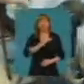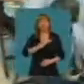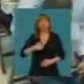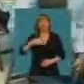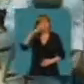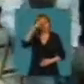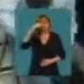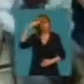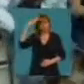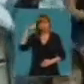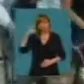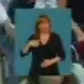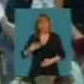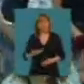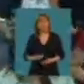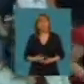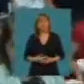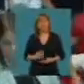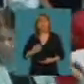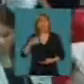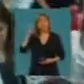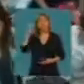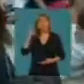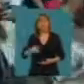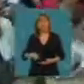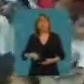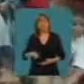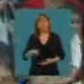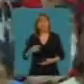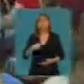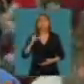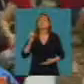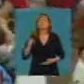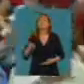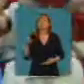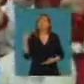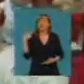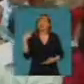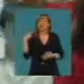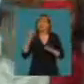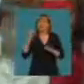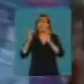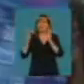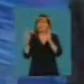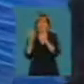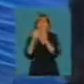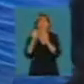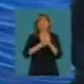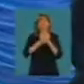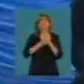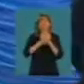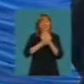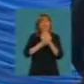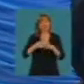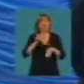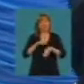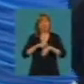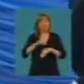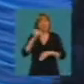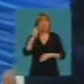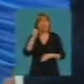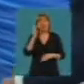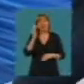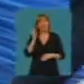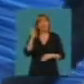presidenta de la Nación Argentina decreta: desígnese jefe de gabinete de ministros al doctor Juan Manuel Abal